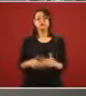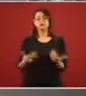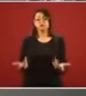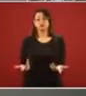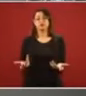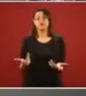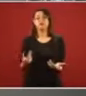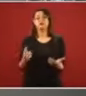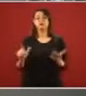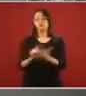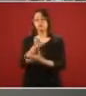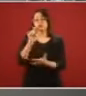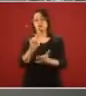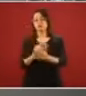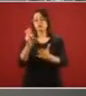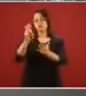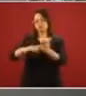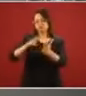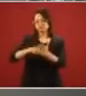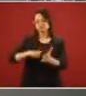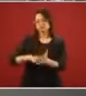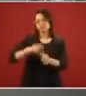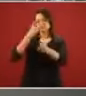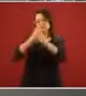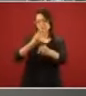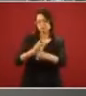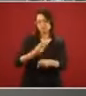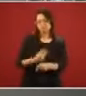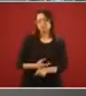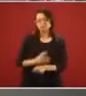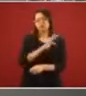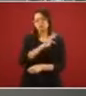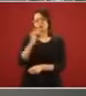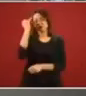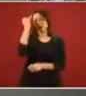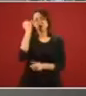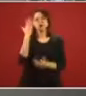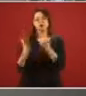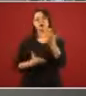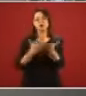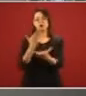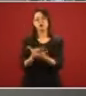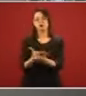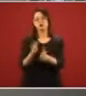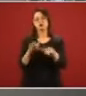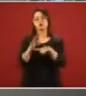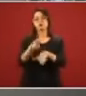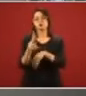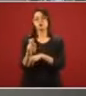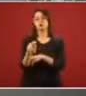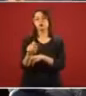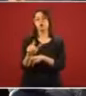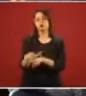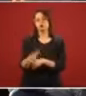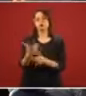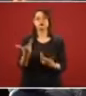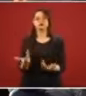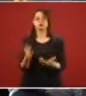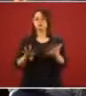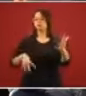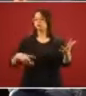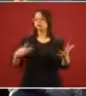de las reformas que se pudieran impulsar y que aquí se han mencionado de los temas penales, cadena